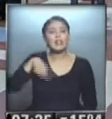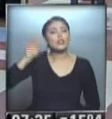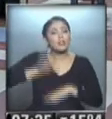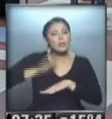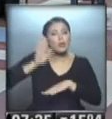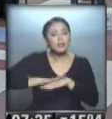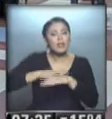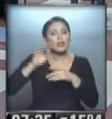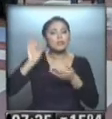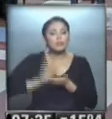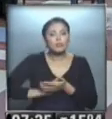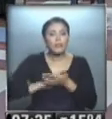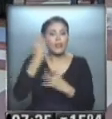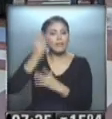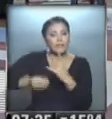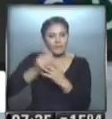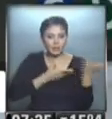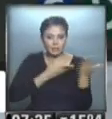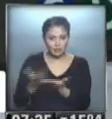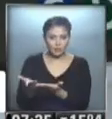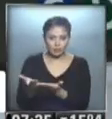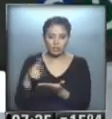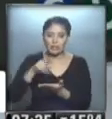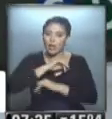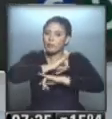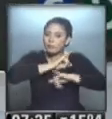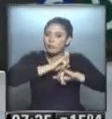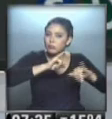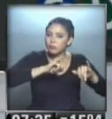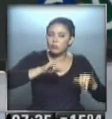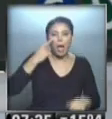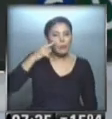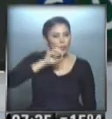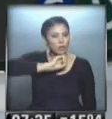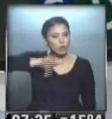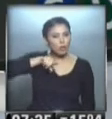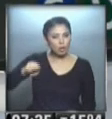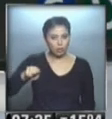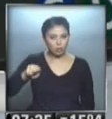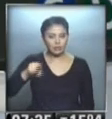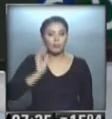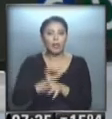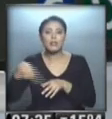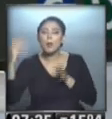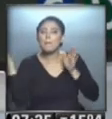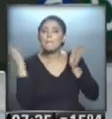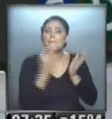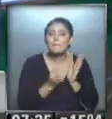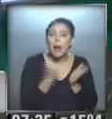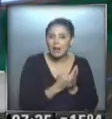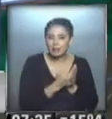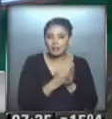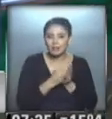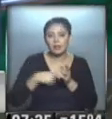fallas en los servicios. Se trata de una campaña difamatoria que estigmatiza a los trabajadores por los graves